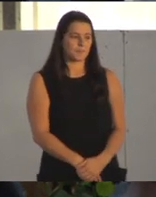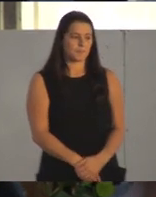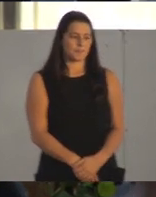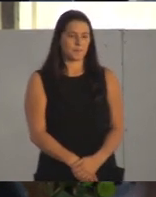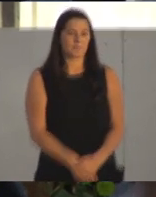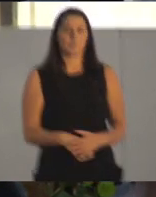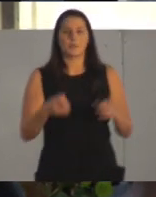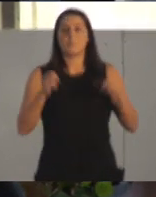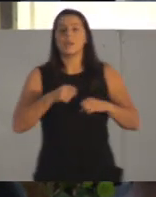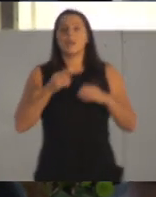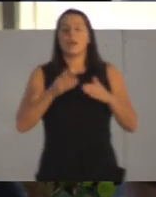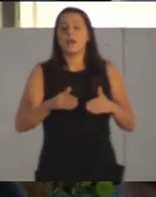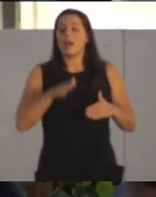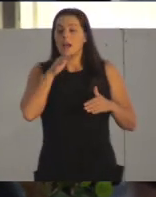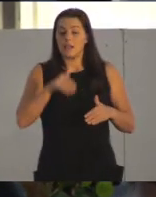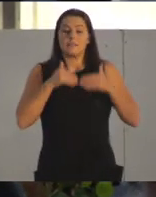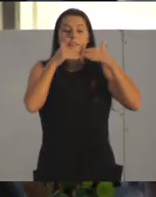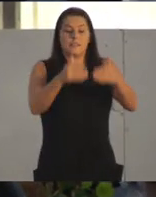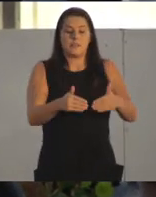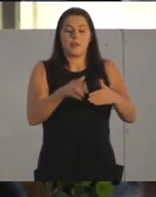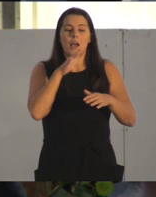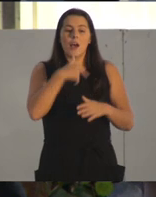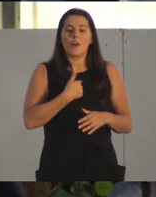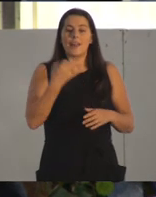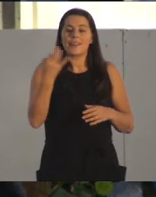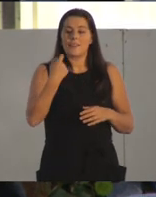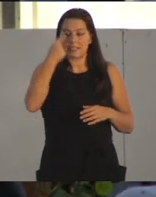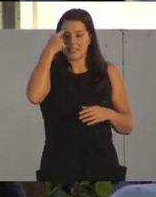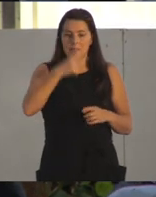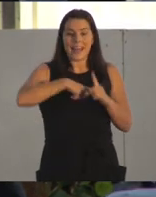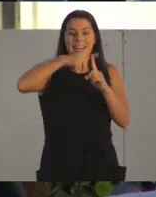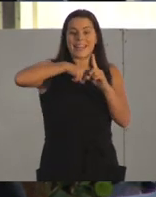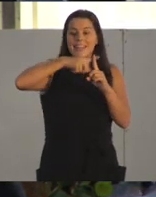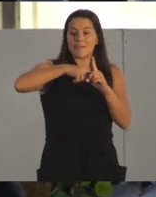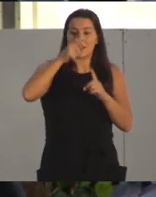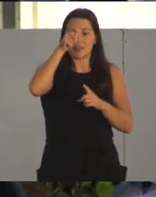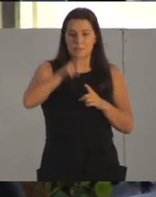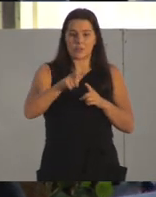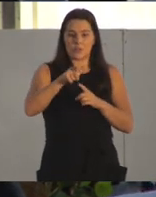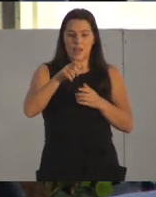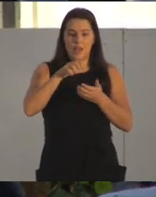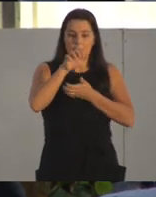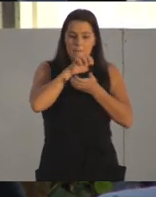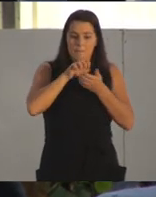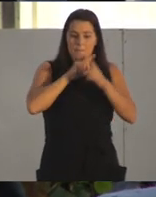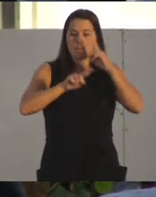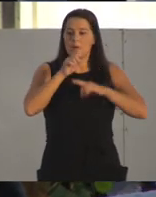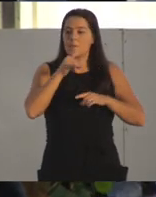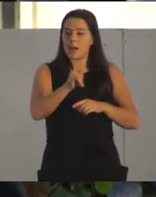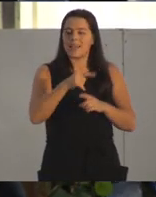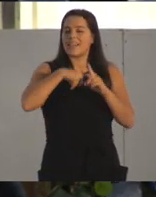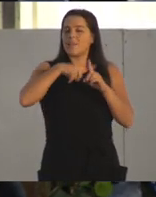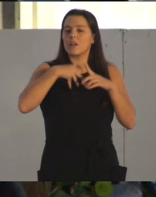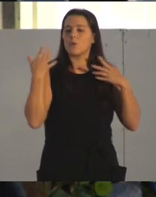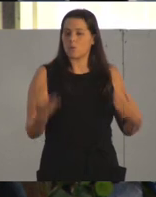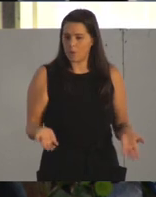Vale, siguiente paso. Tendremos que determinar en qué nivel se encuentra la persona con disfagia. Nosotros recomendaríamos que se